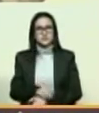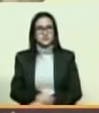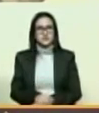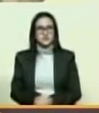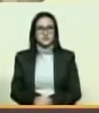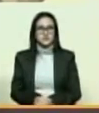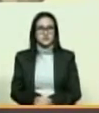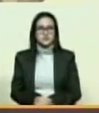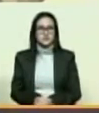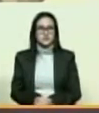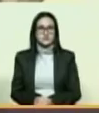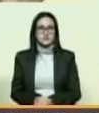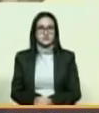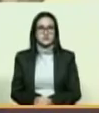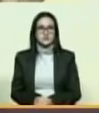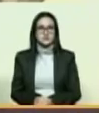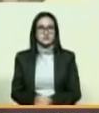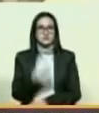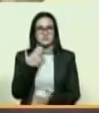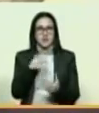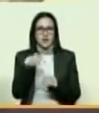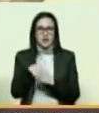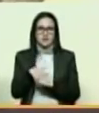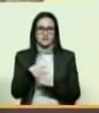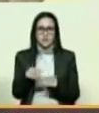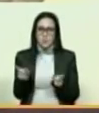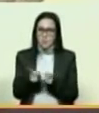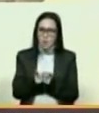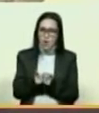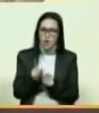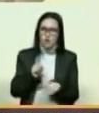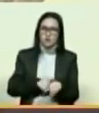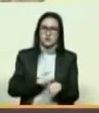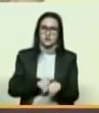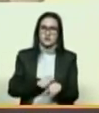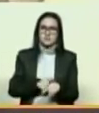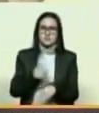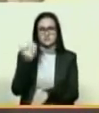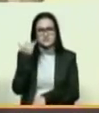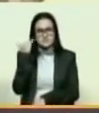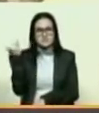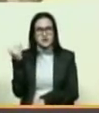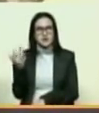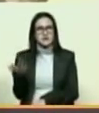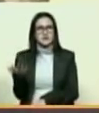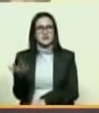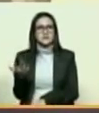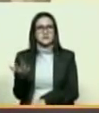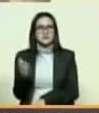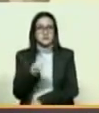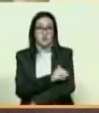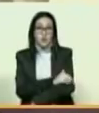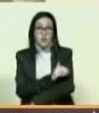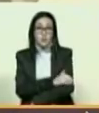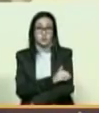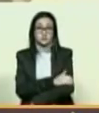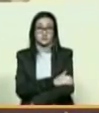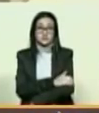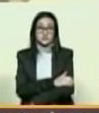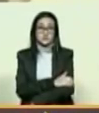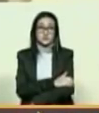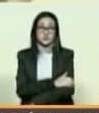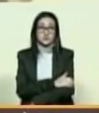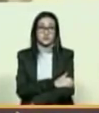ante unas elecciones en poco tiempo. ¿Podemos imaginarnos un panorama en donde la oposición, por lo menos la oposición